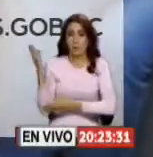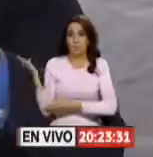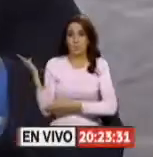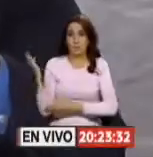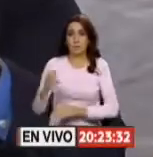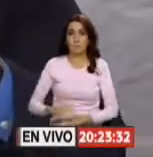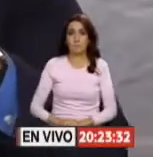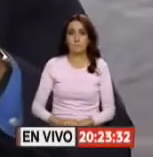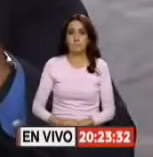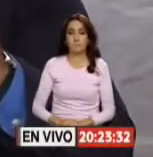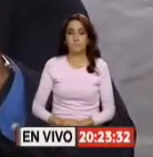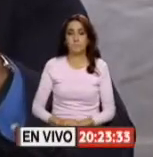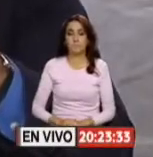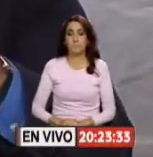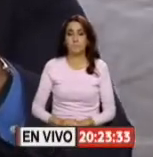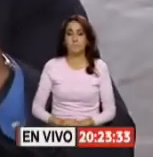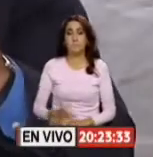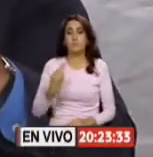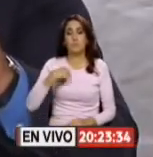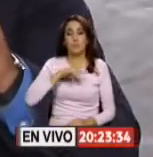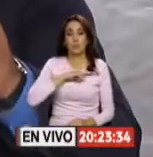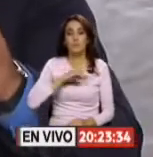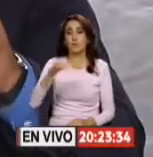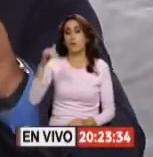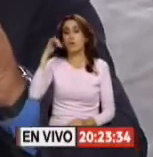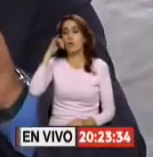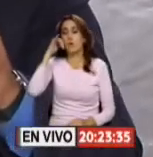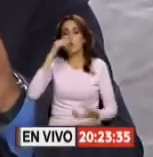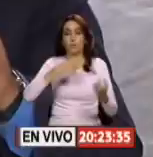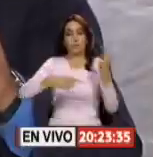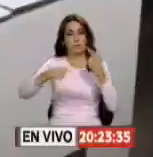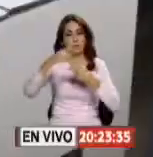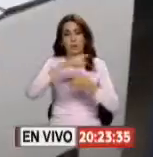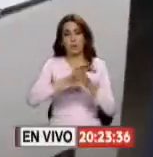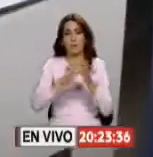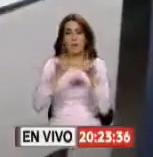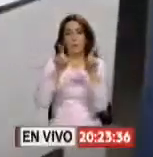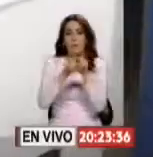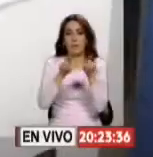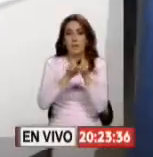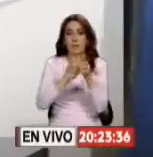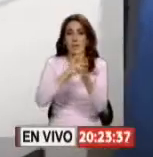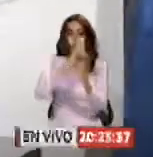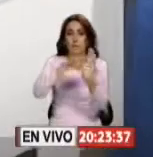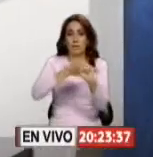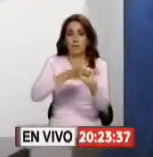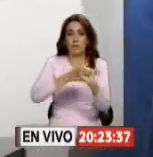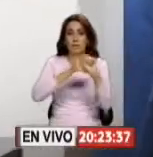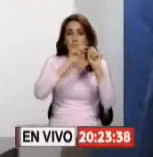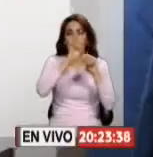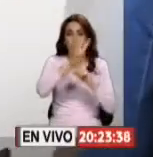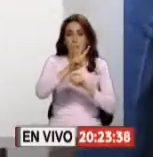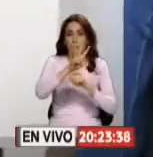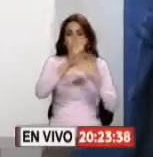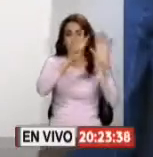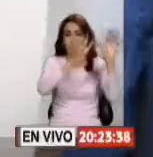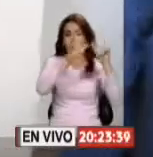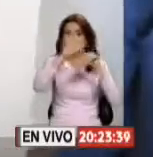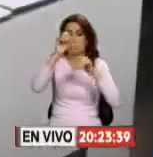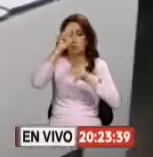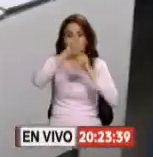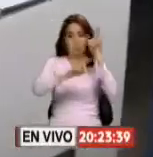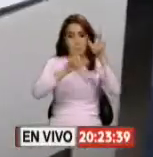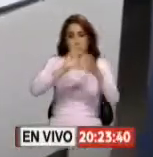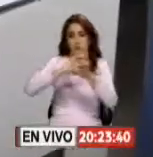www.consejodiscapacidades.gob.es. Y nosotros haremos las llamadas de devolución de acuerdo a las inscripciones. Hasta el momento, 930 ciudadanos se han inscrito en la